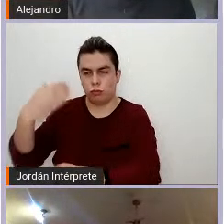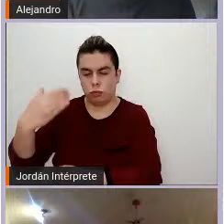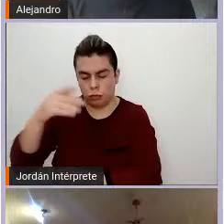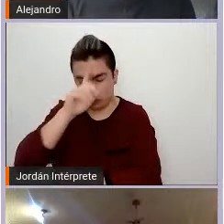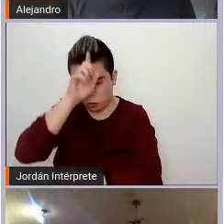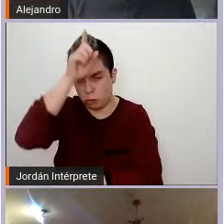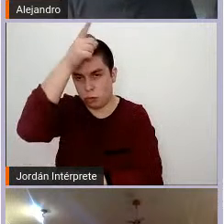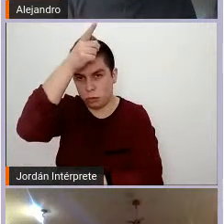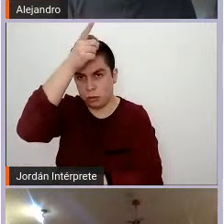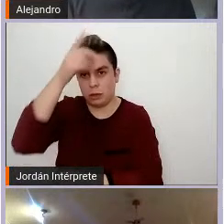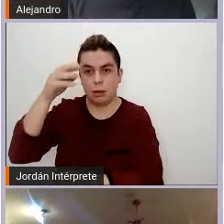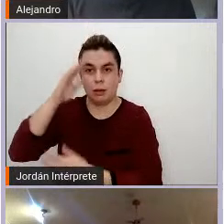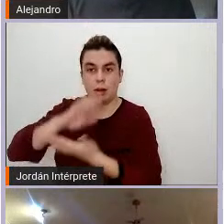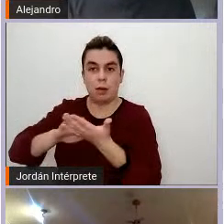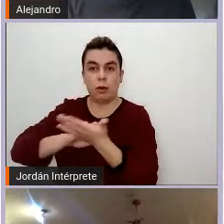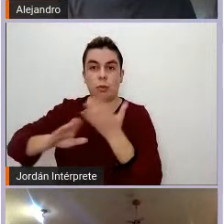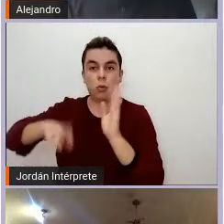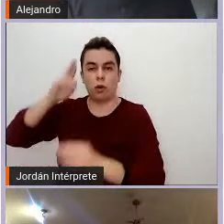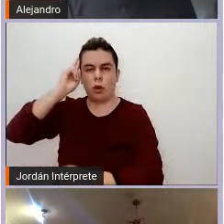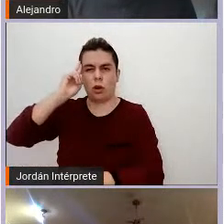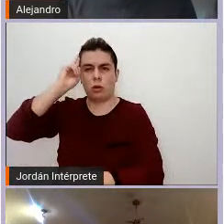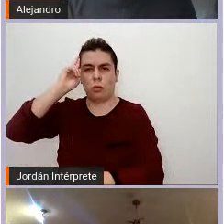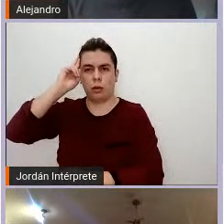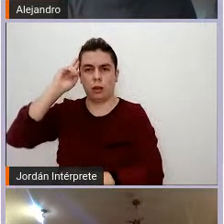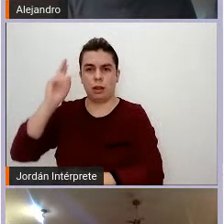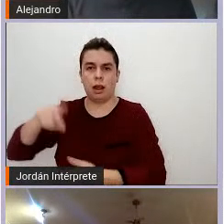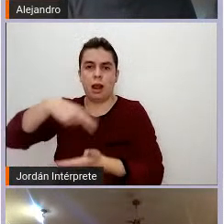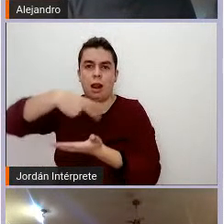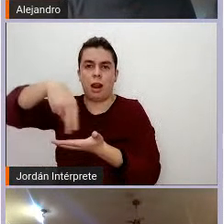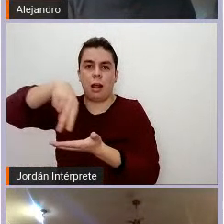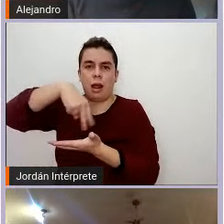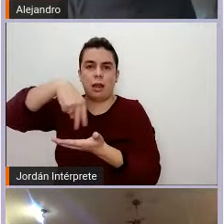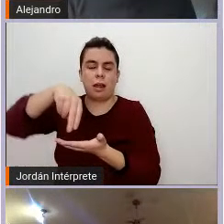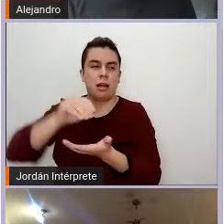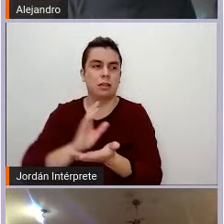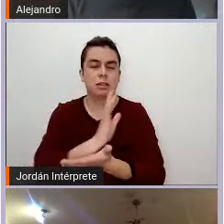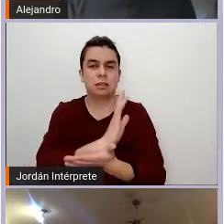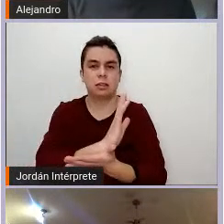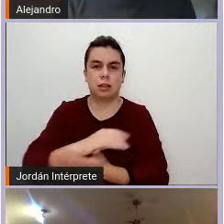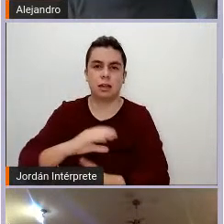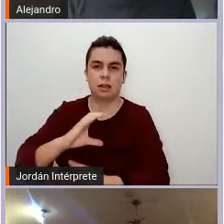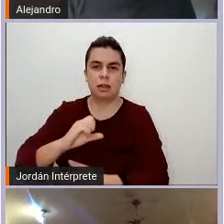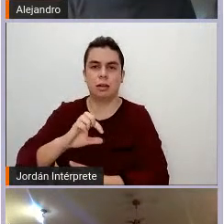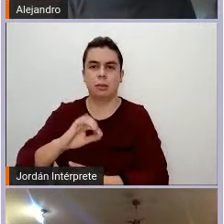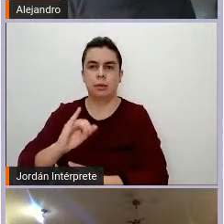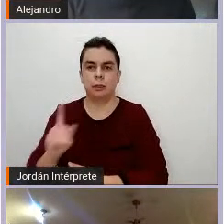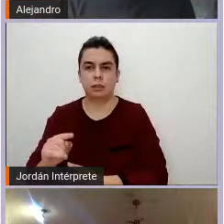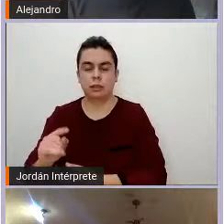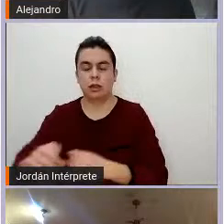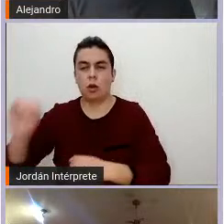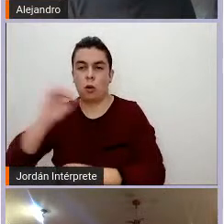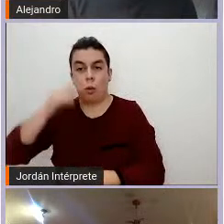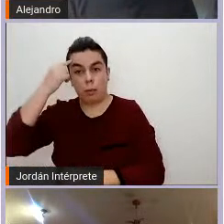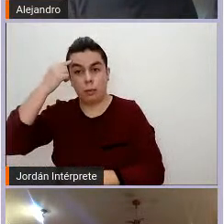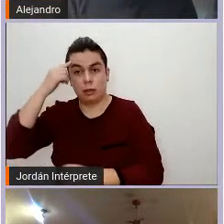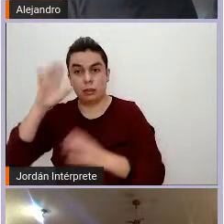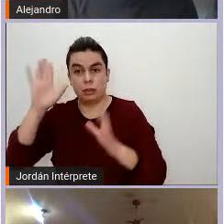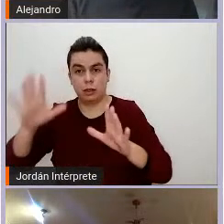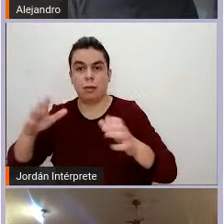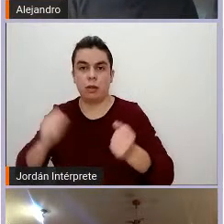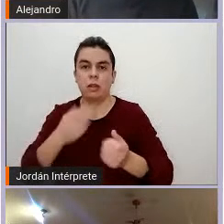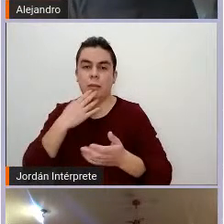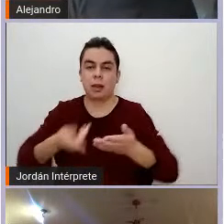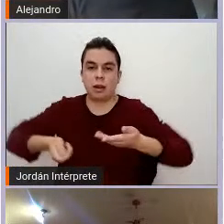Danza de Henri Matisse, mientras que para otros puede revelar la esencia interdisciplinaria de la arpillera La Cueca.